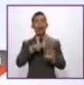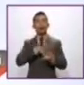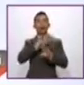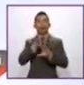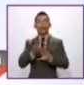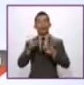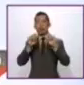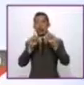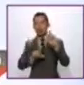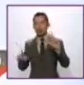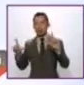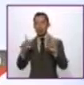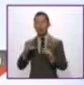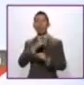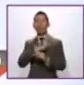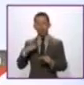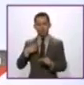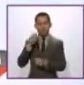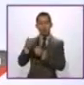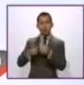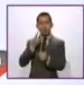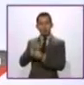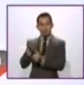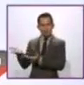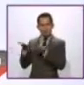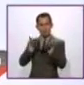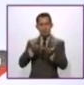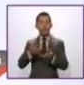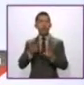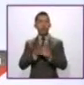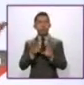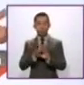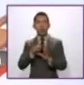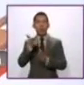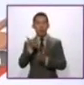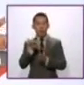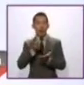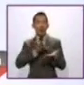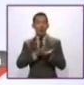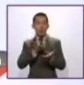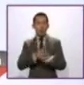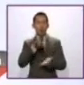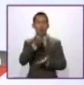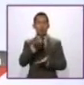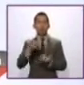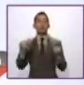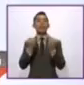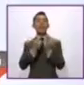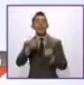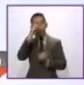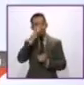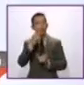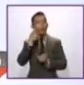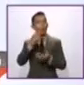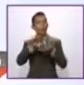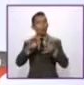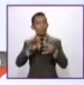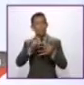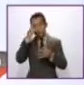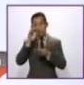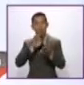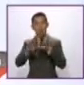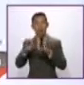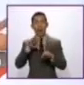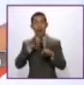nación. Hay que darle oportunidad, no solamente con incentivos fiscales, sino también con acompañamiento, para que esos empleos que se